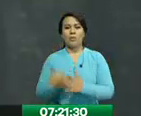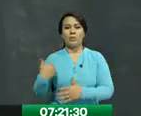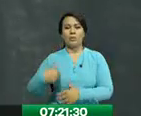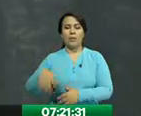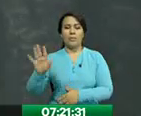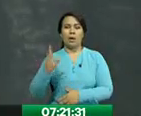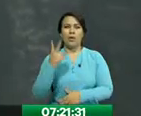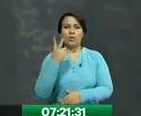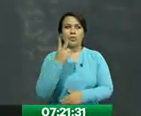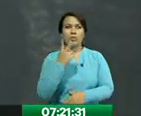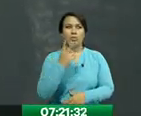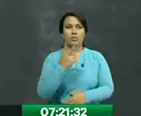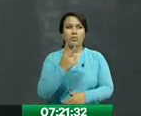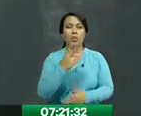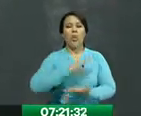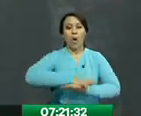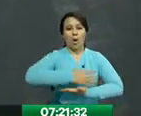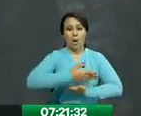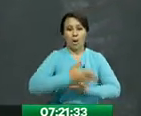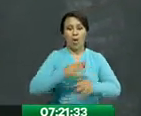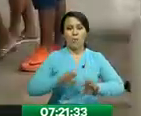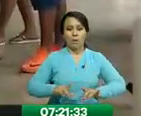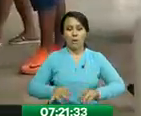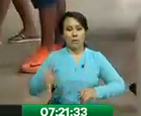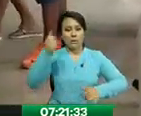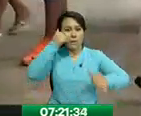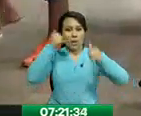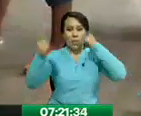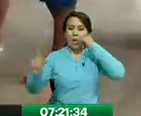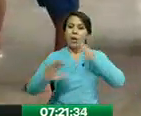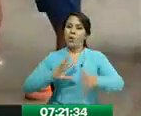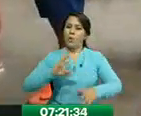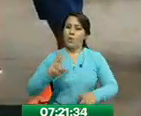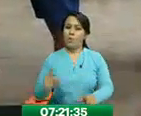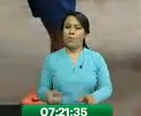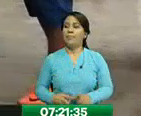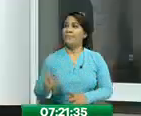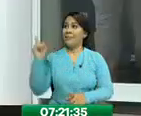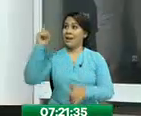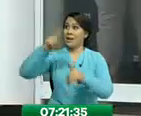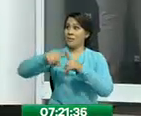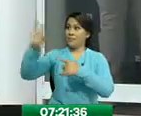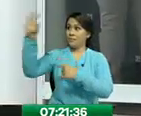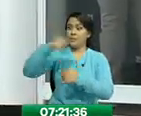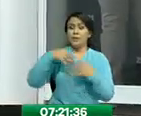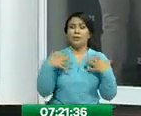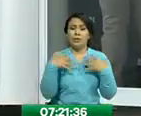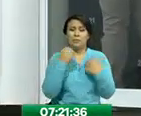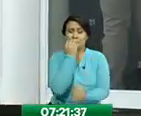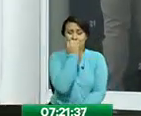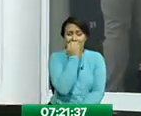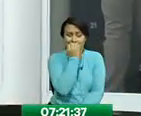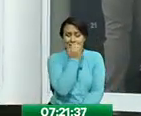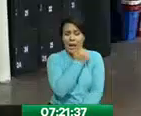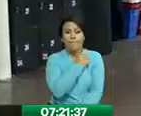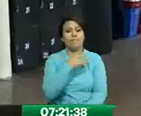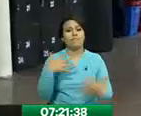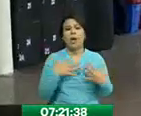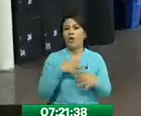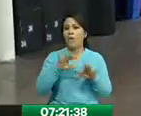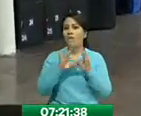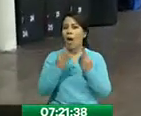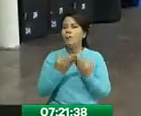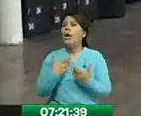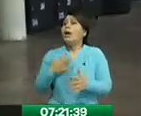llevarse una laptop, teléfonos celulares. Hasta las instalaciones de la entidad bancaria llegaron nerviosos por lo ocurrido familiares de